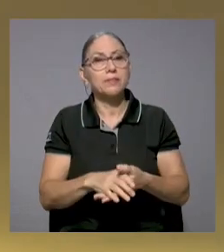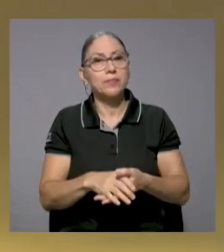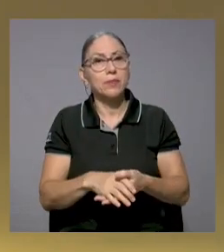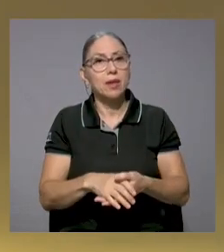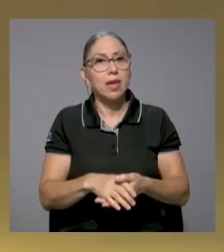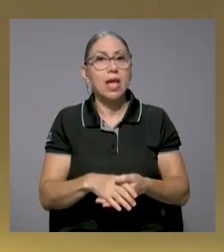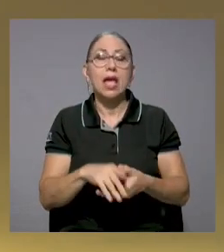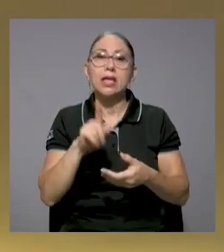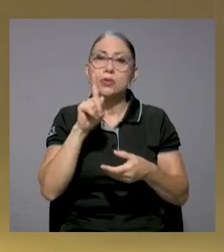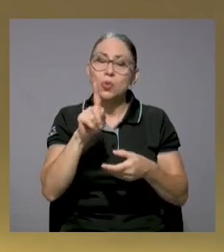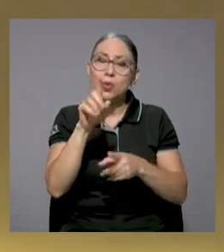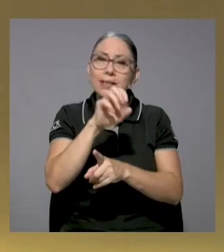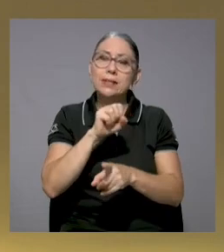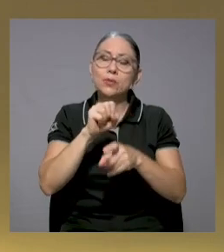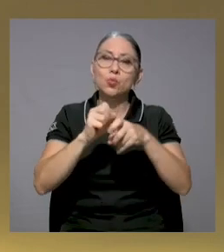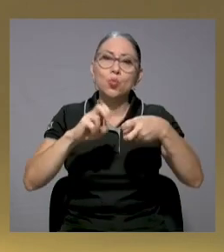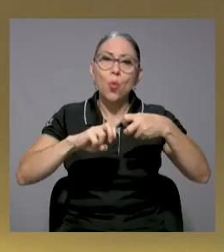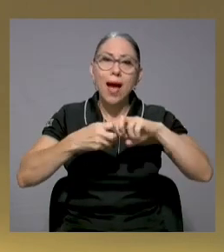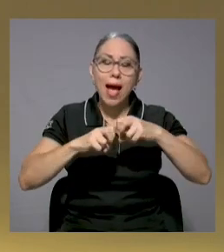es una problemática notable,